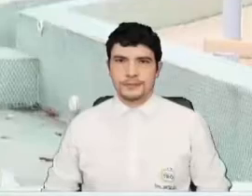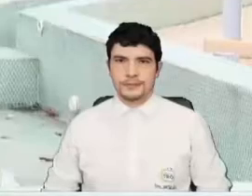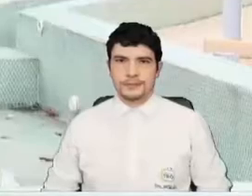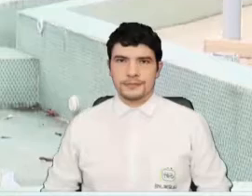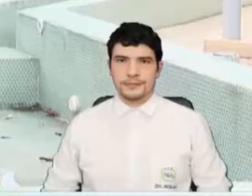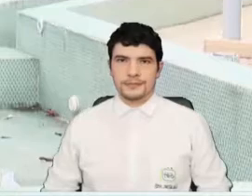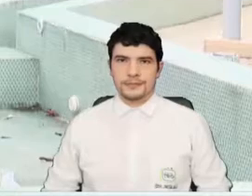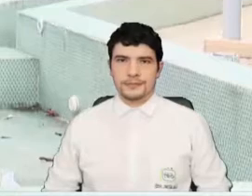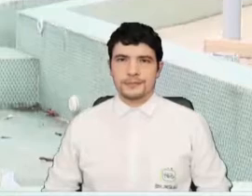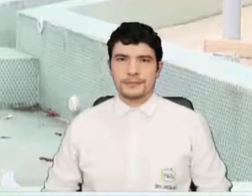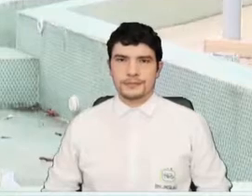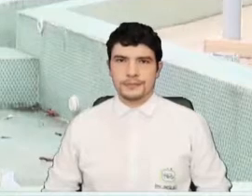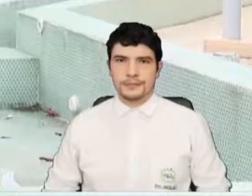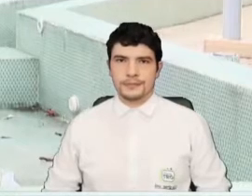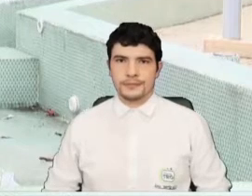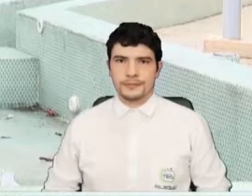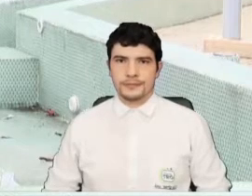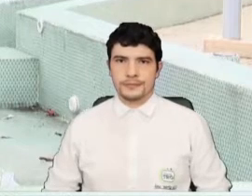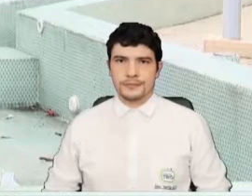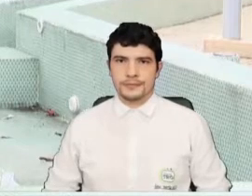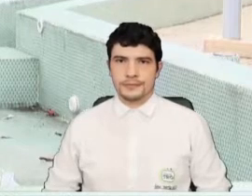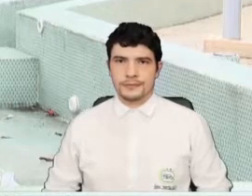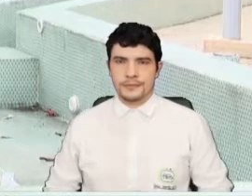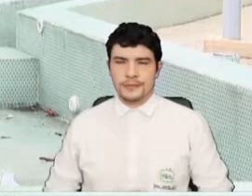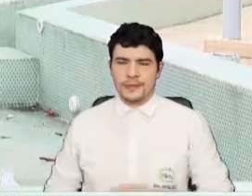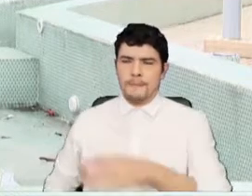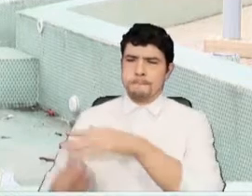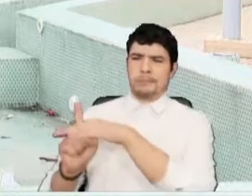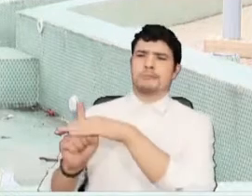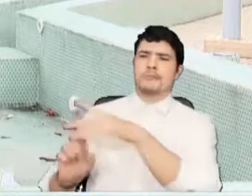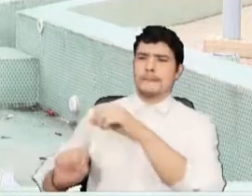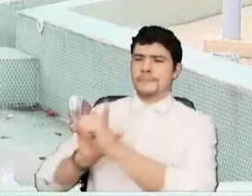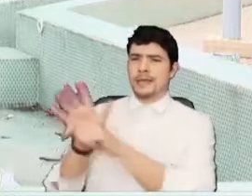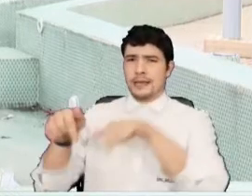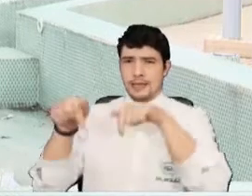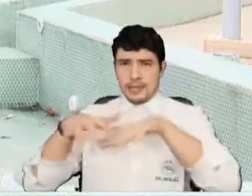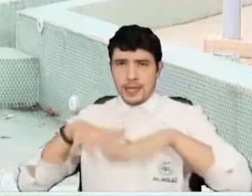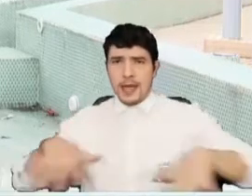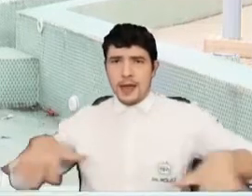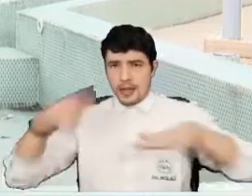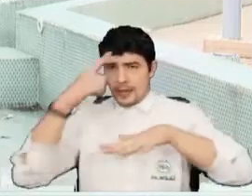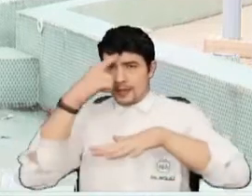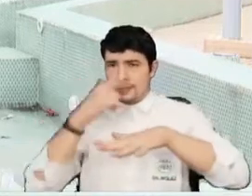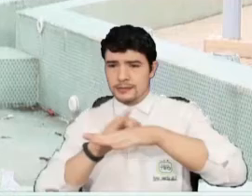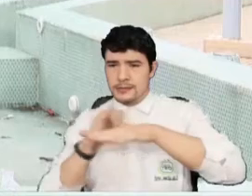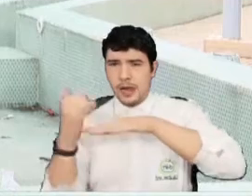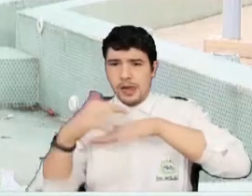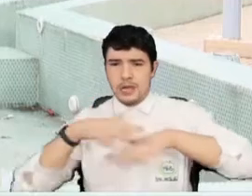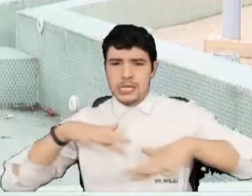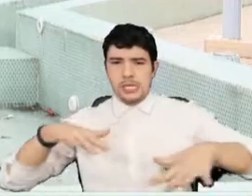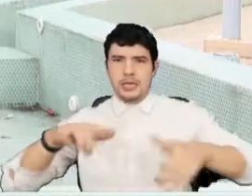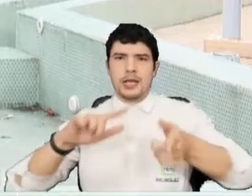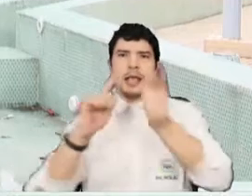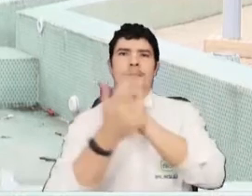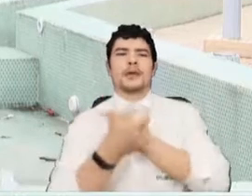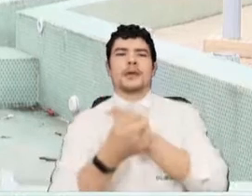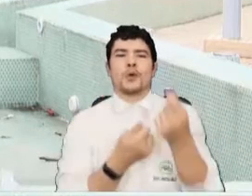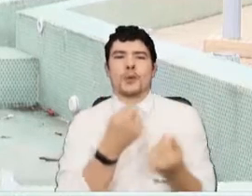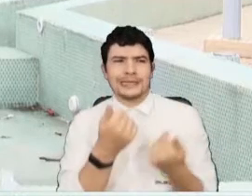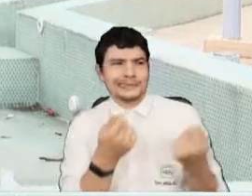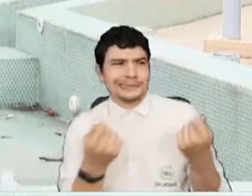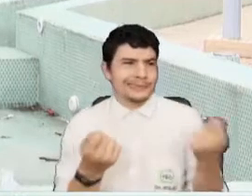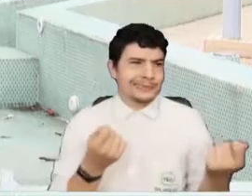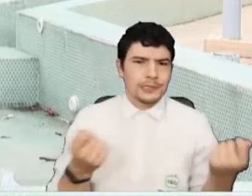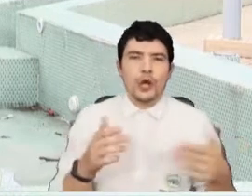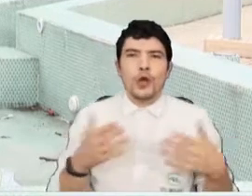Con la aparición del COVID-19, cientos de familias del archipiélago San Andrés han tenido que cambiar sus hábitos económicos. Por esta razón, para mantener su